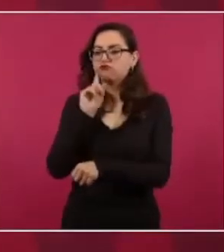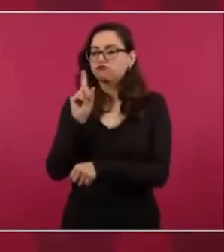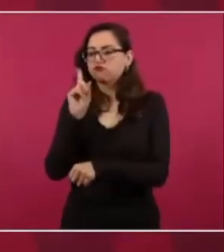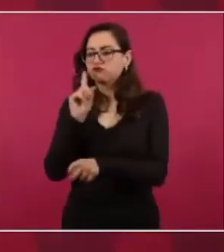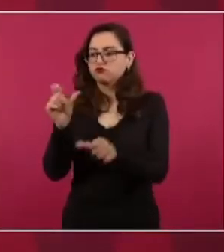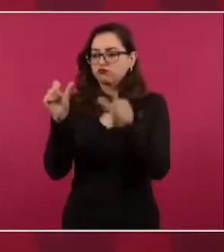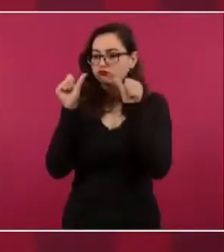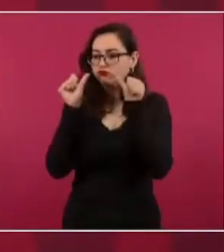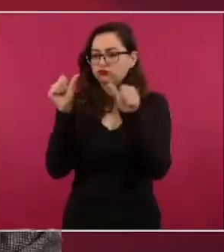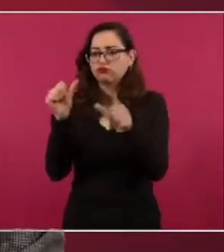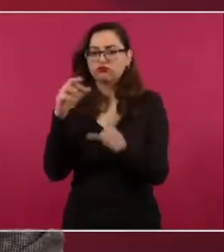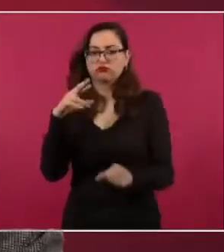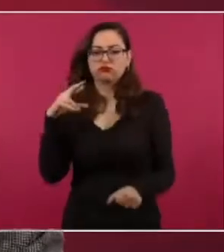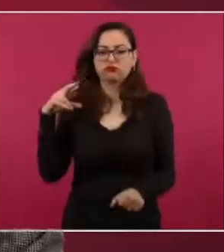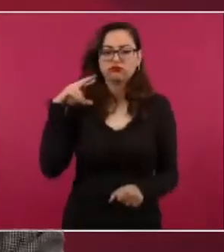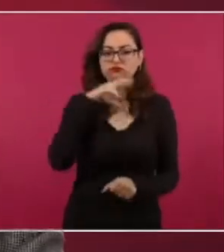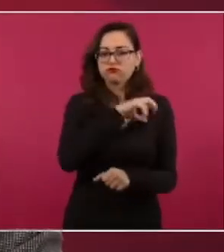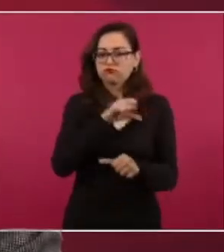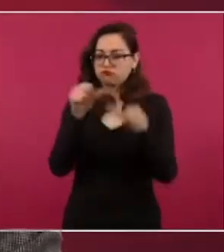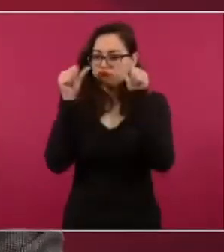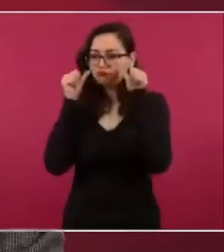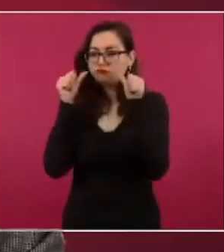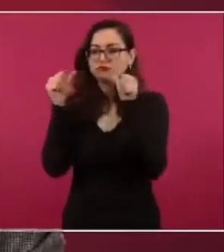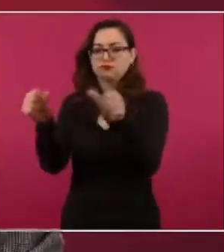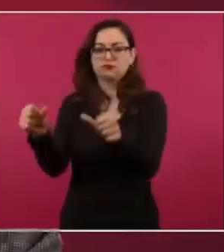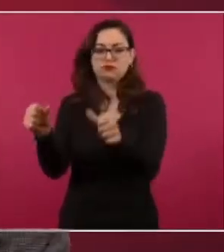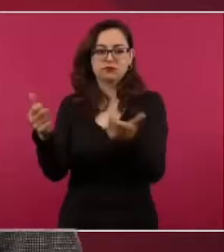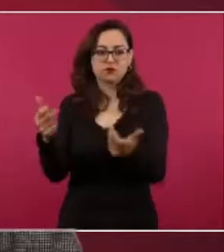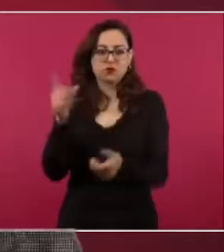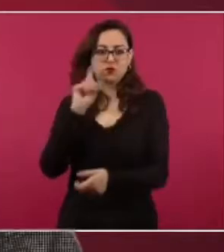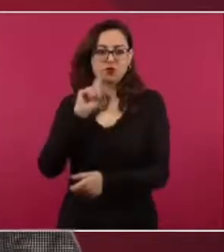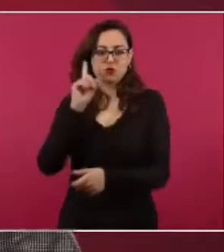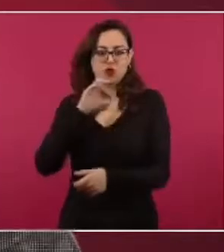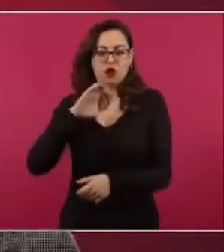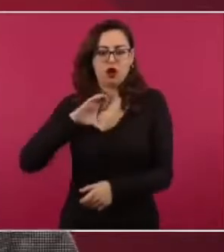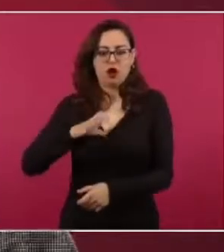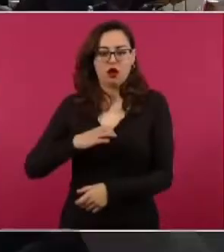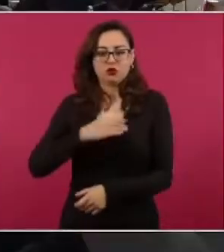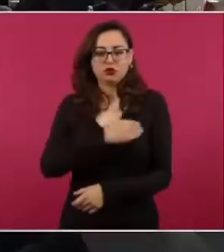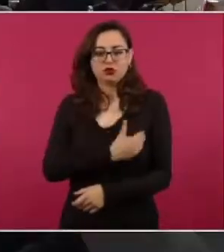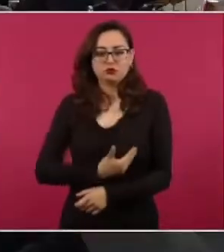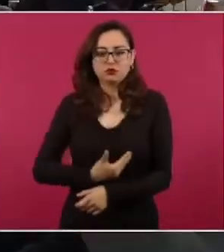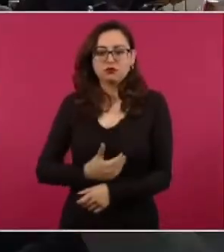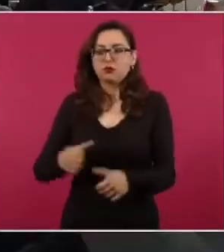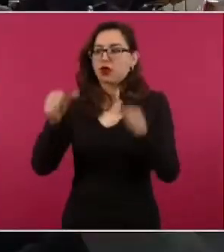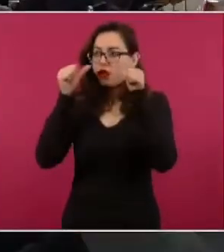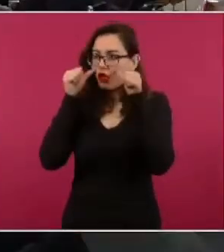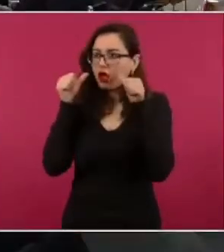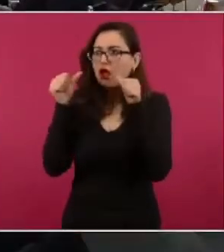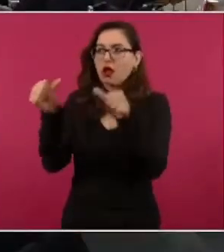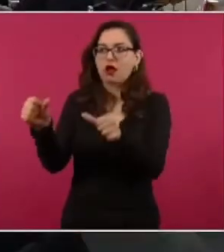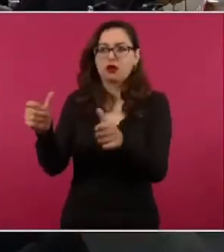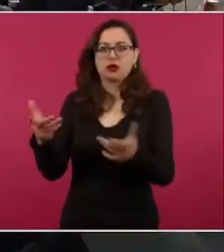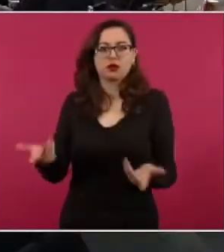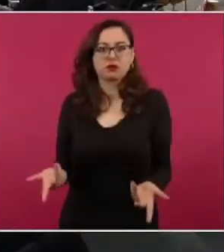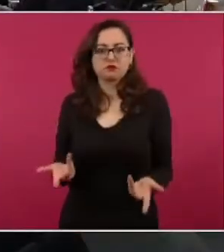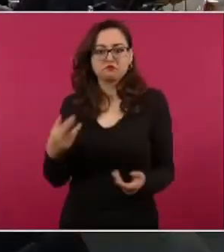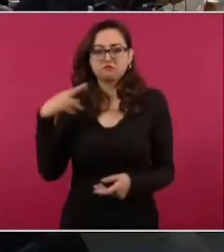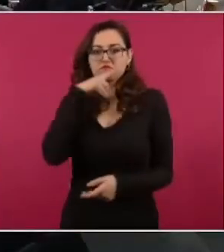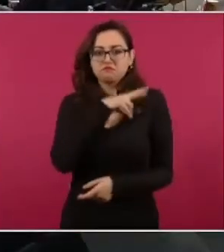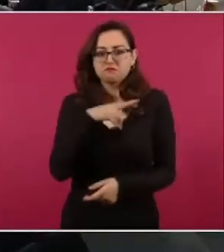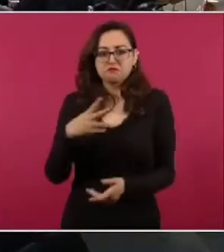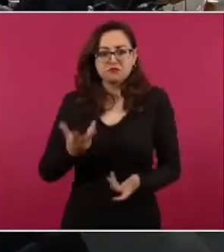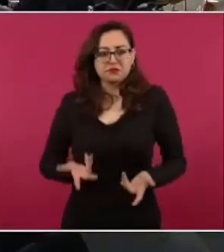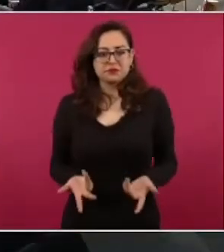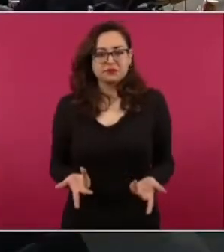hizo opinión de las mujeres con cáncer de mama. Y así lo estamos haciendo en todos los estados,